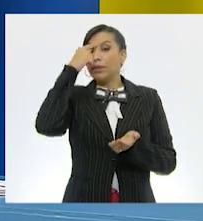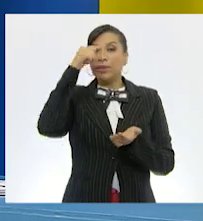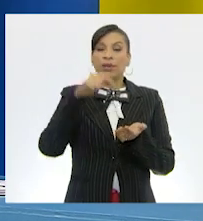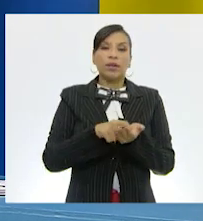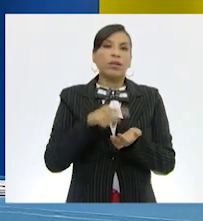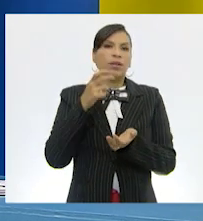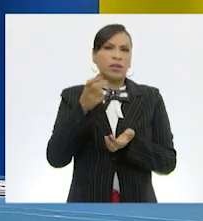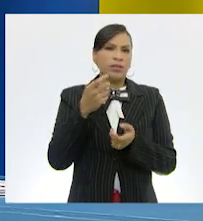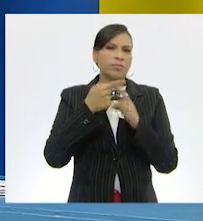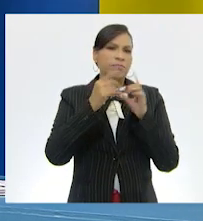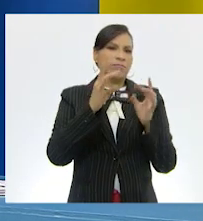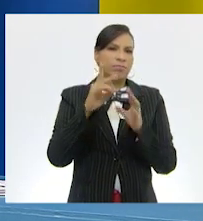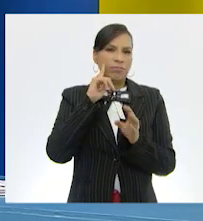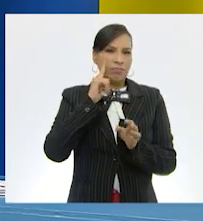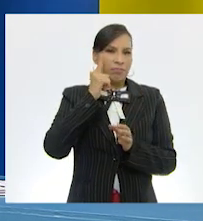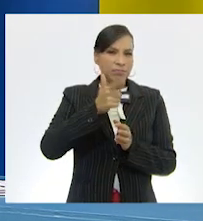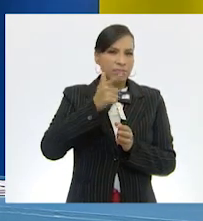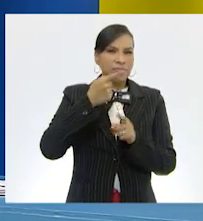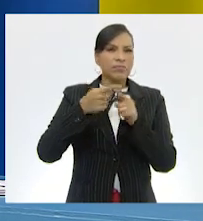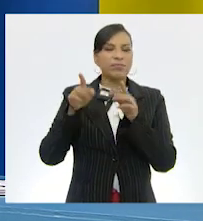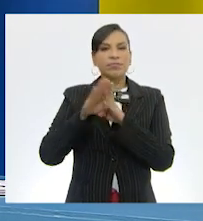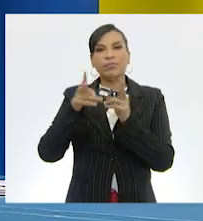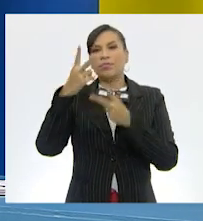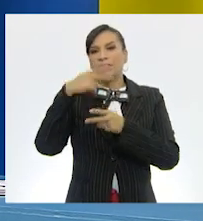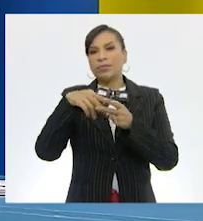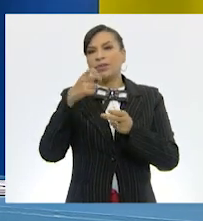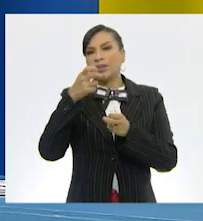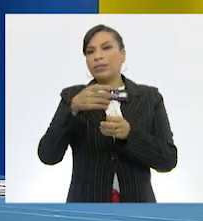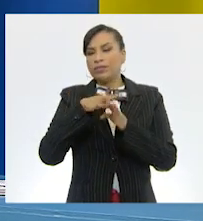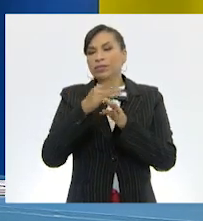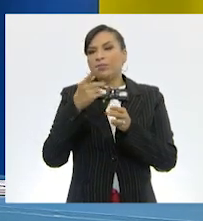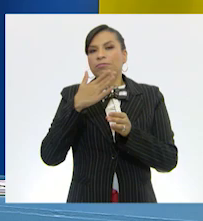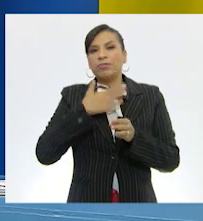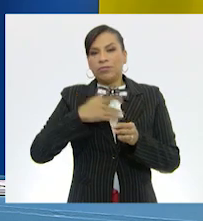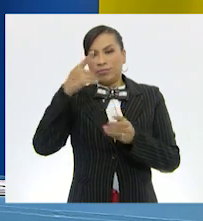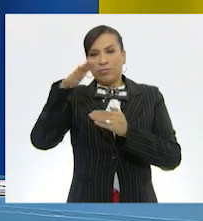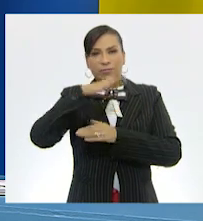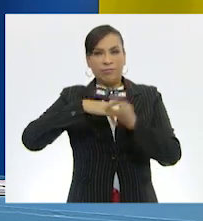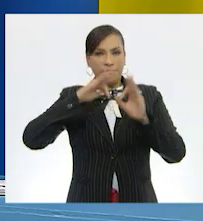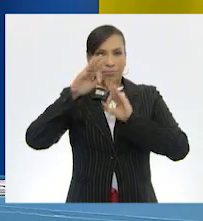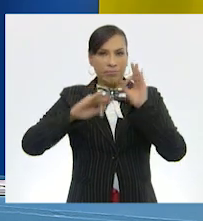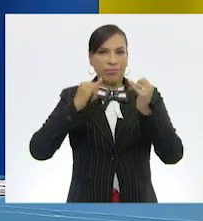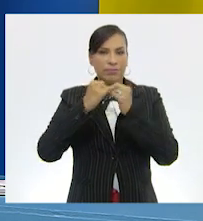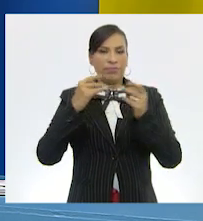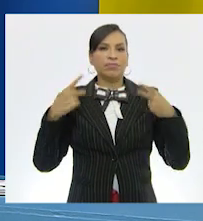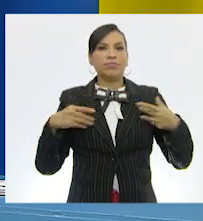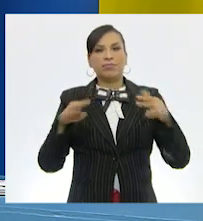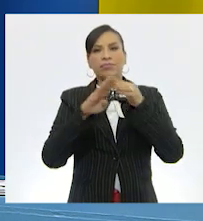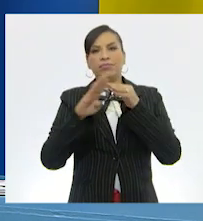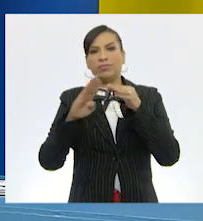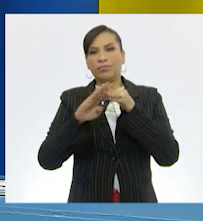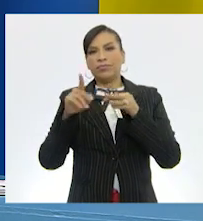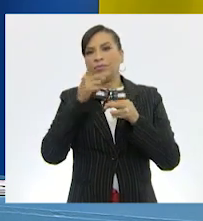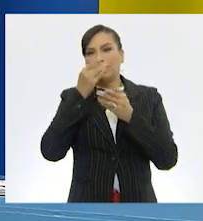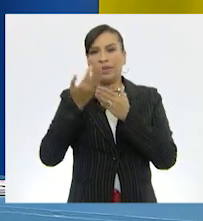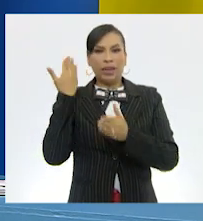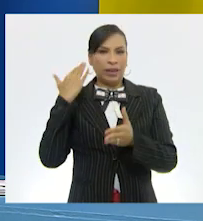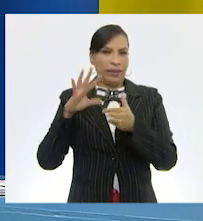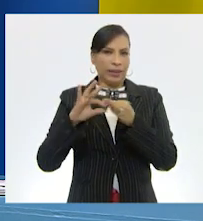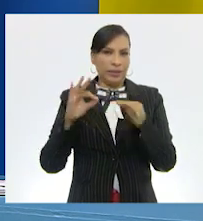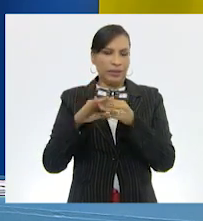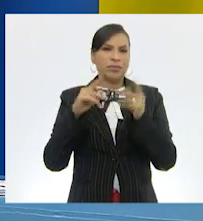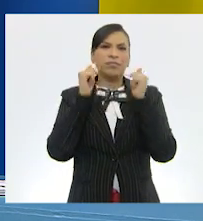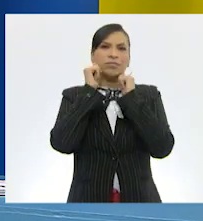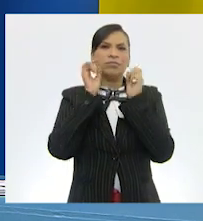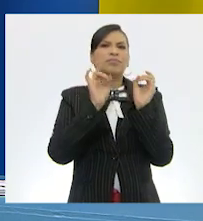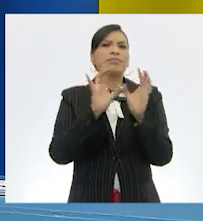a partir de estas perspectivas puede darse un trato justo y equitativo a los migrantes, porque como explicamos antes, independientemente